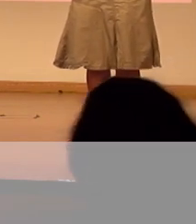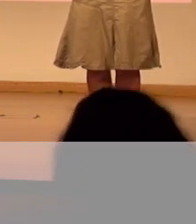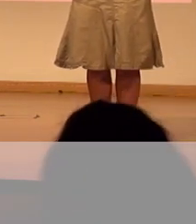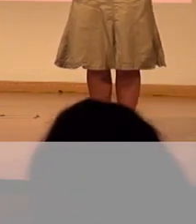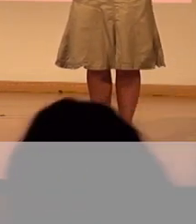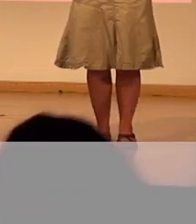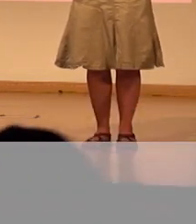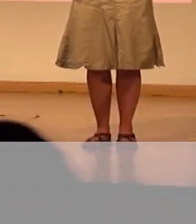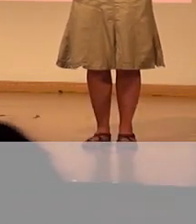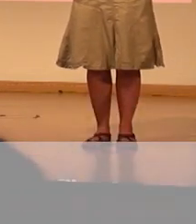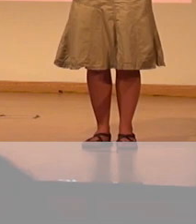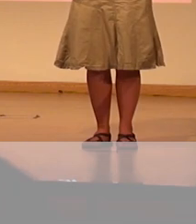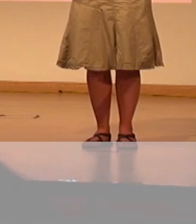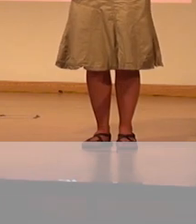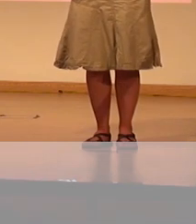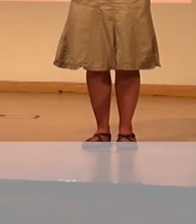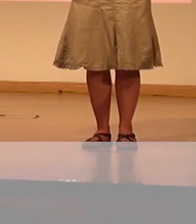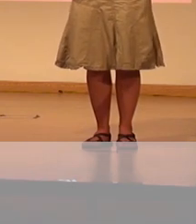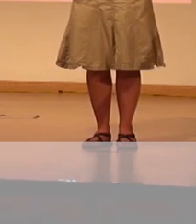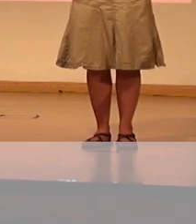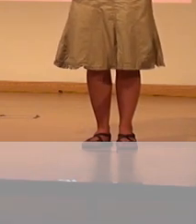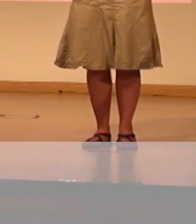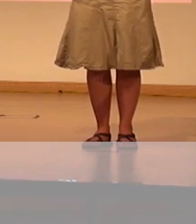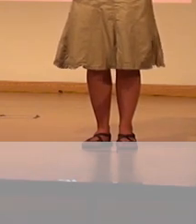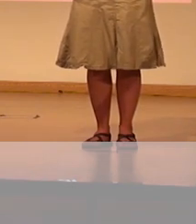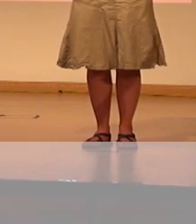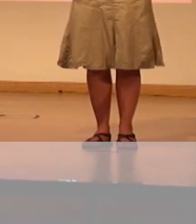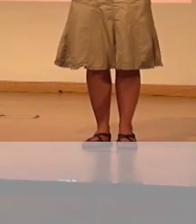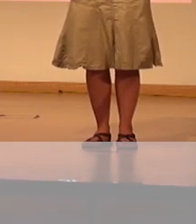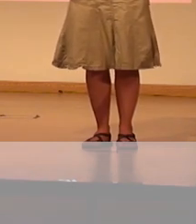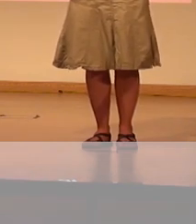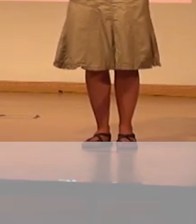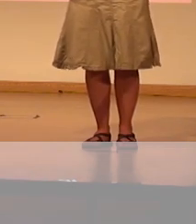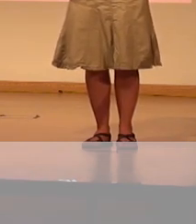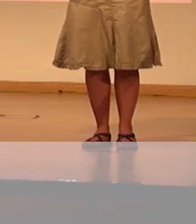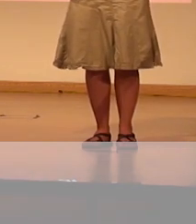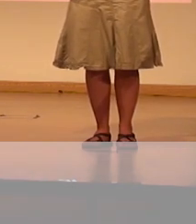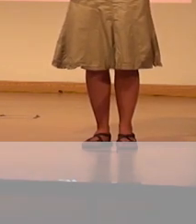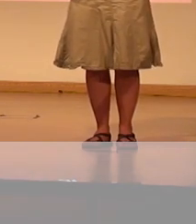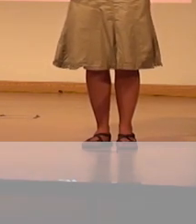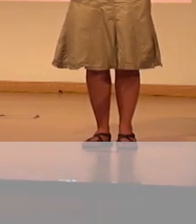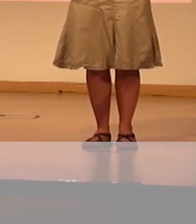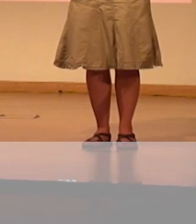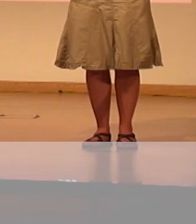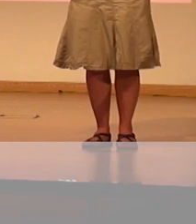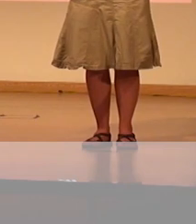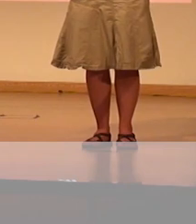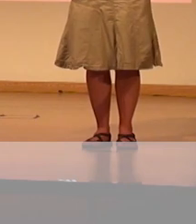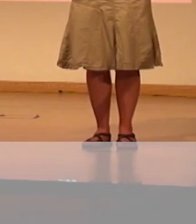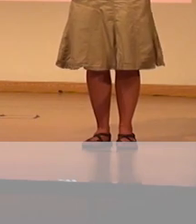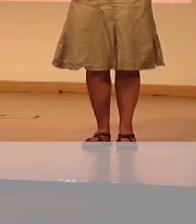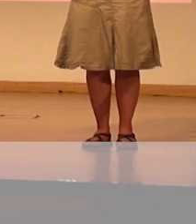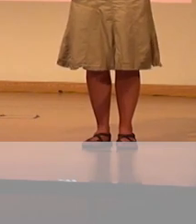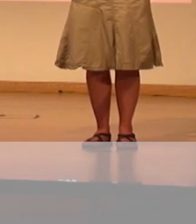más fáciles y más plenas. Como madrileño, celebro que la actividad de Acerca Cultura en Madrid se asiente y tenga esa continuidad